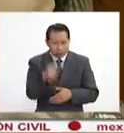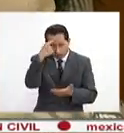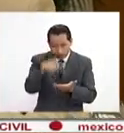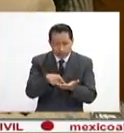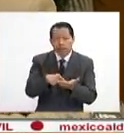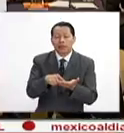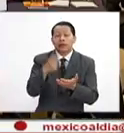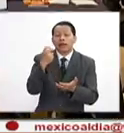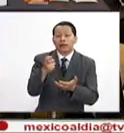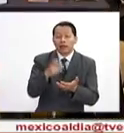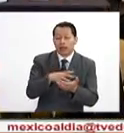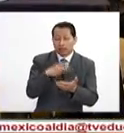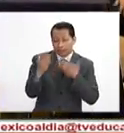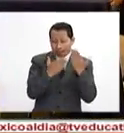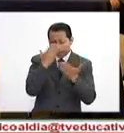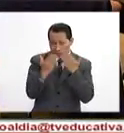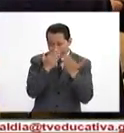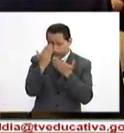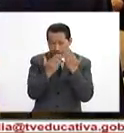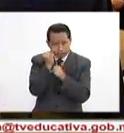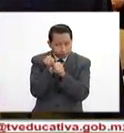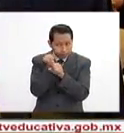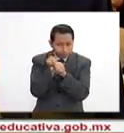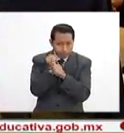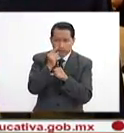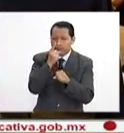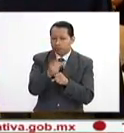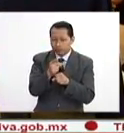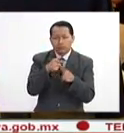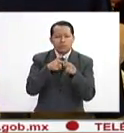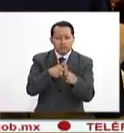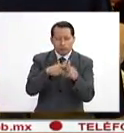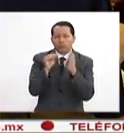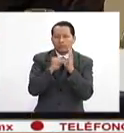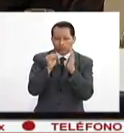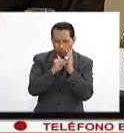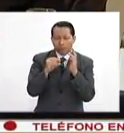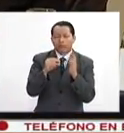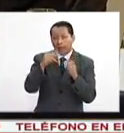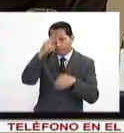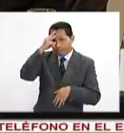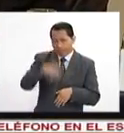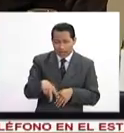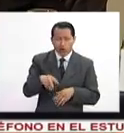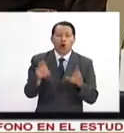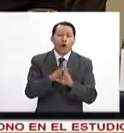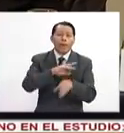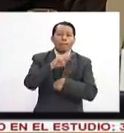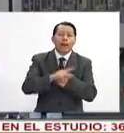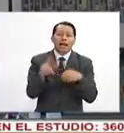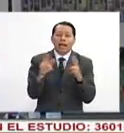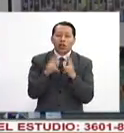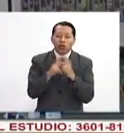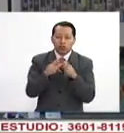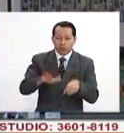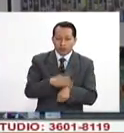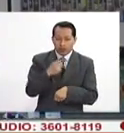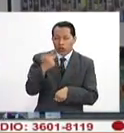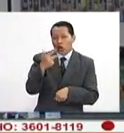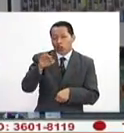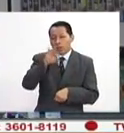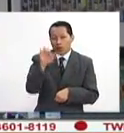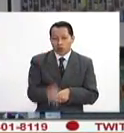a ello, el estudio confirma que sigue siendo un país religioso, que México sigue siendo un país religioso, pues ese 8% de